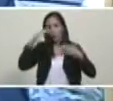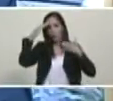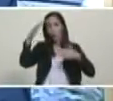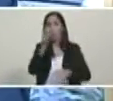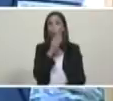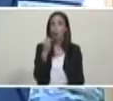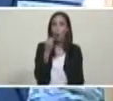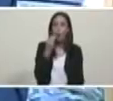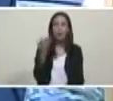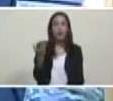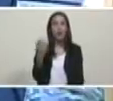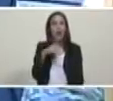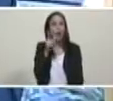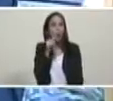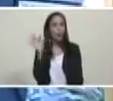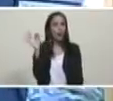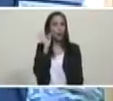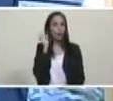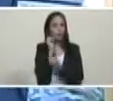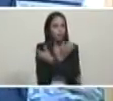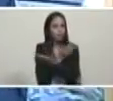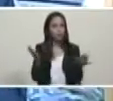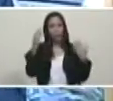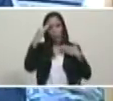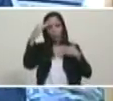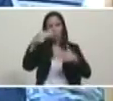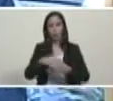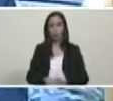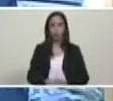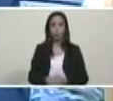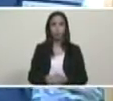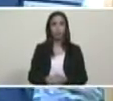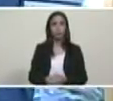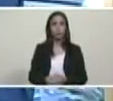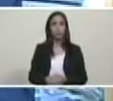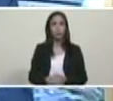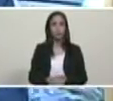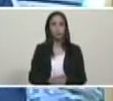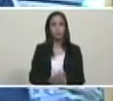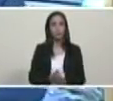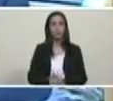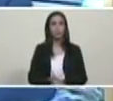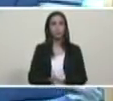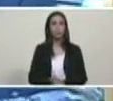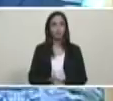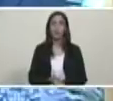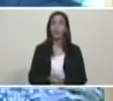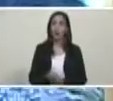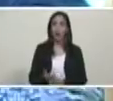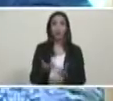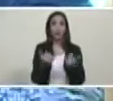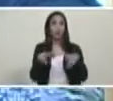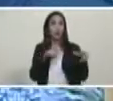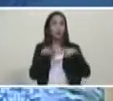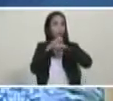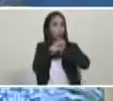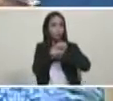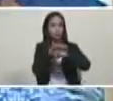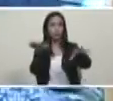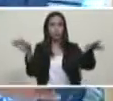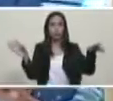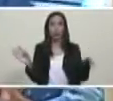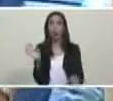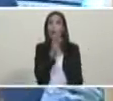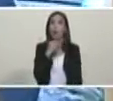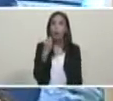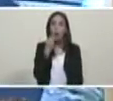muchachos, a la juventud recreadora que está ya esparcida, pues, rumbo a todos